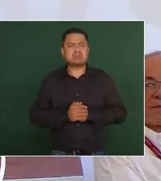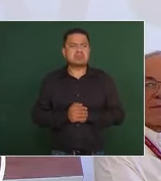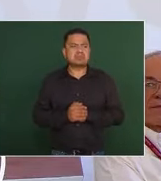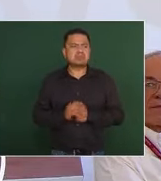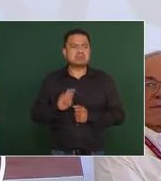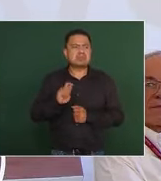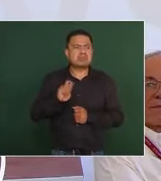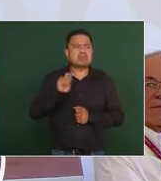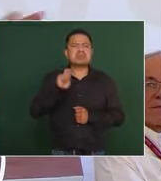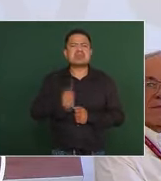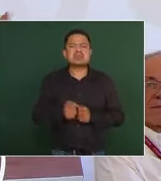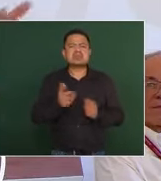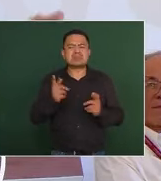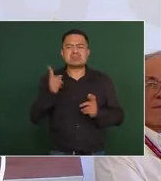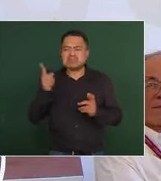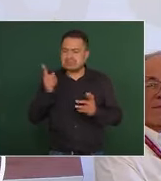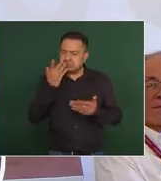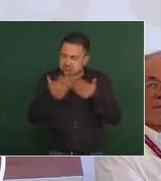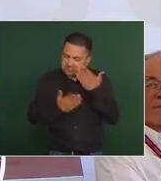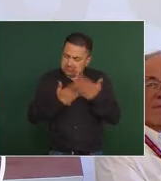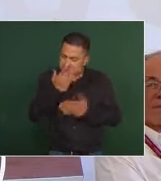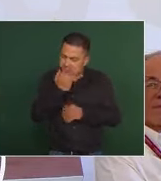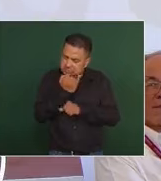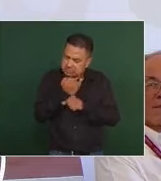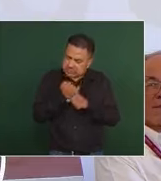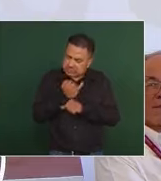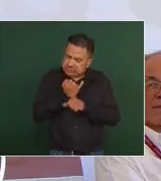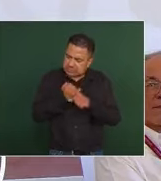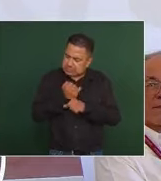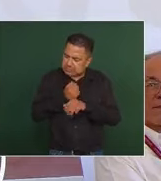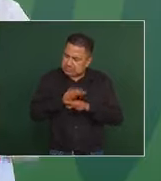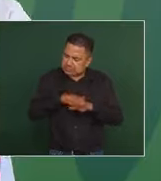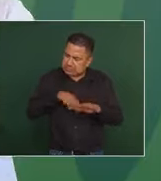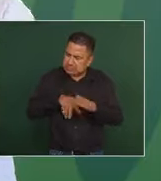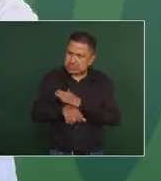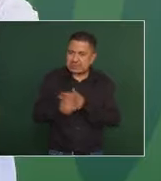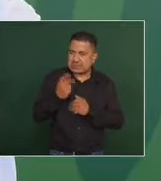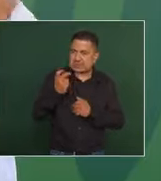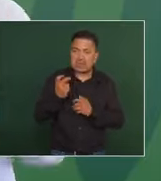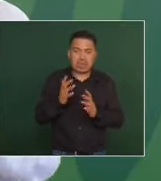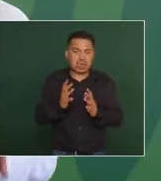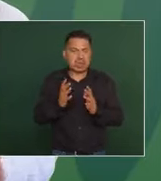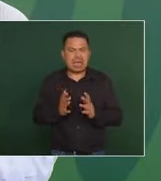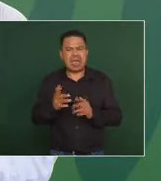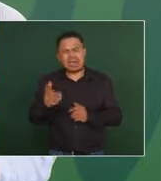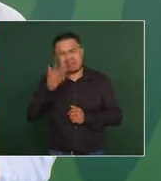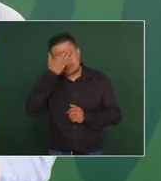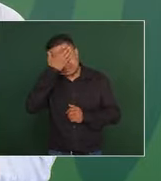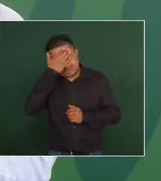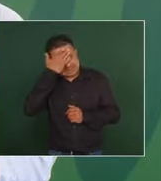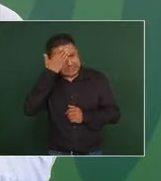que ha estudiado este caso, ya le sabe,